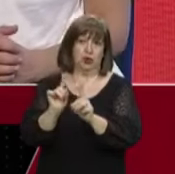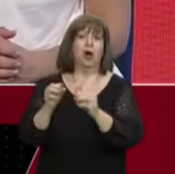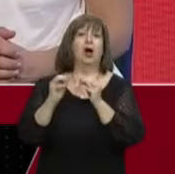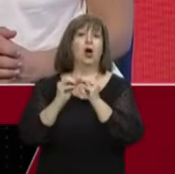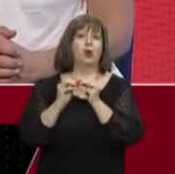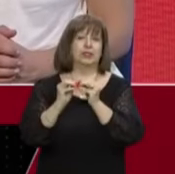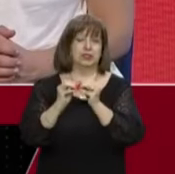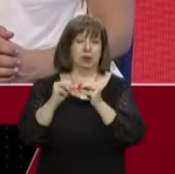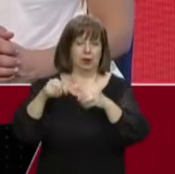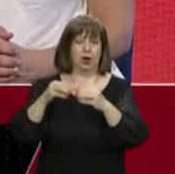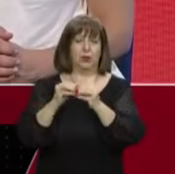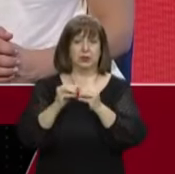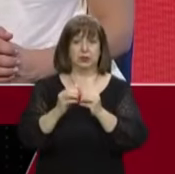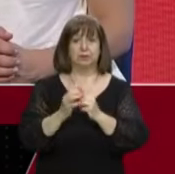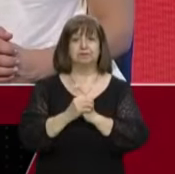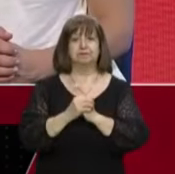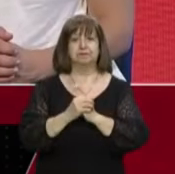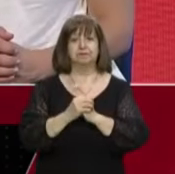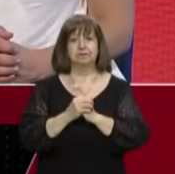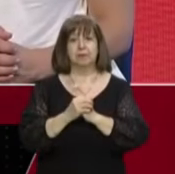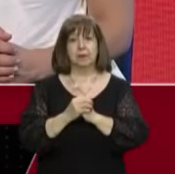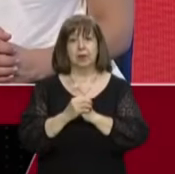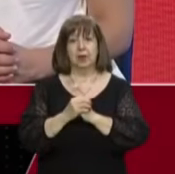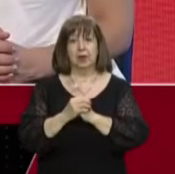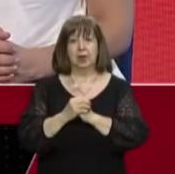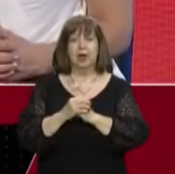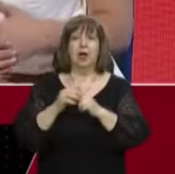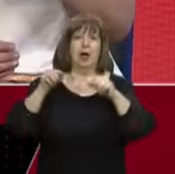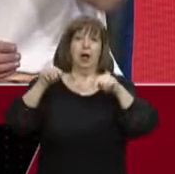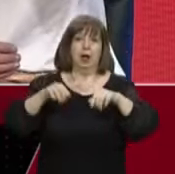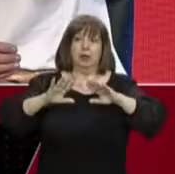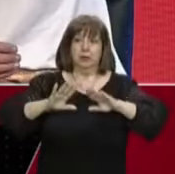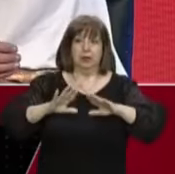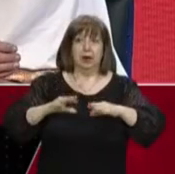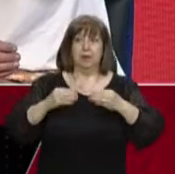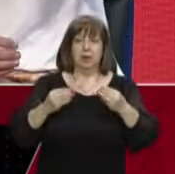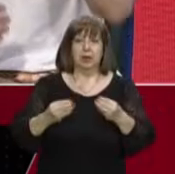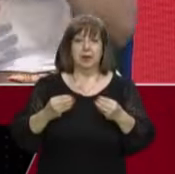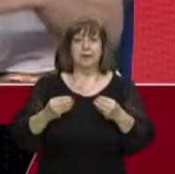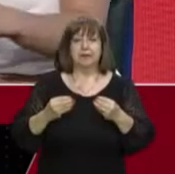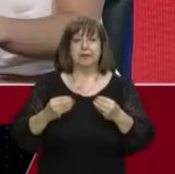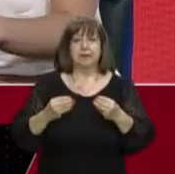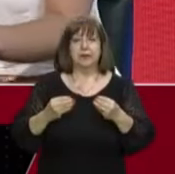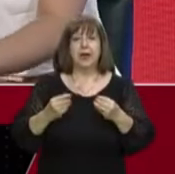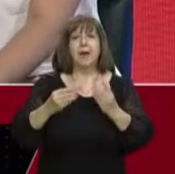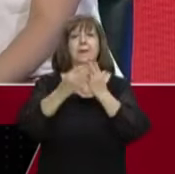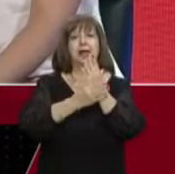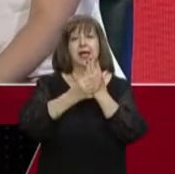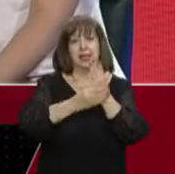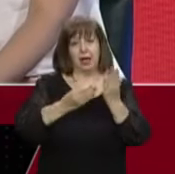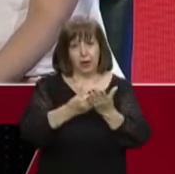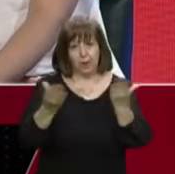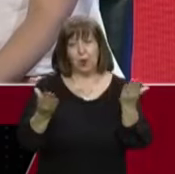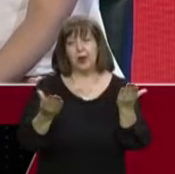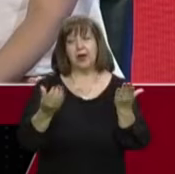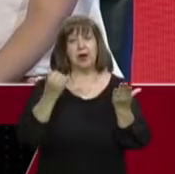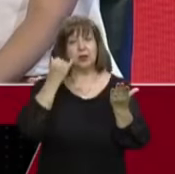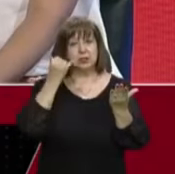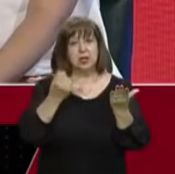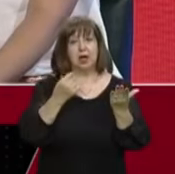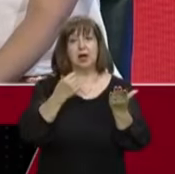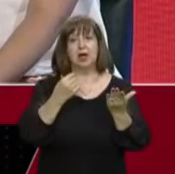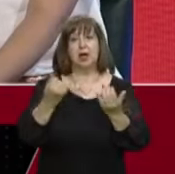resuelva. Bueno, nosotros esperamos, los medios locales y de toda la provincia, que el Ministerio Público Fiscal nos